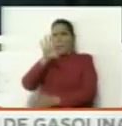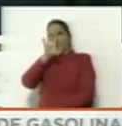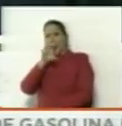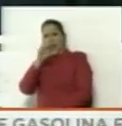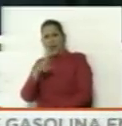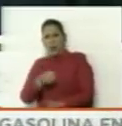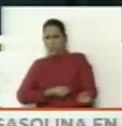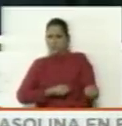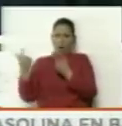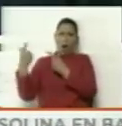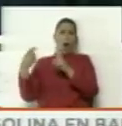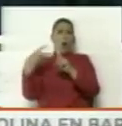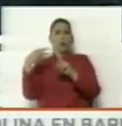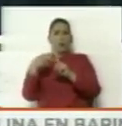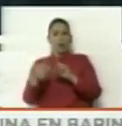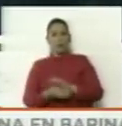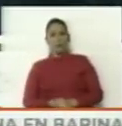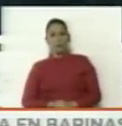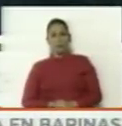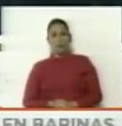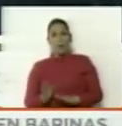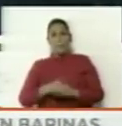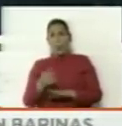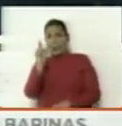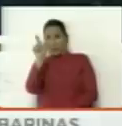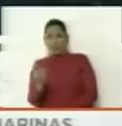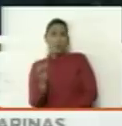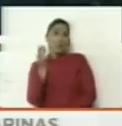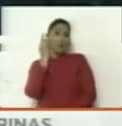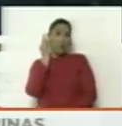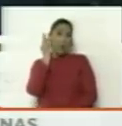hoteles, porque Rosana de Cúcuta